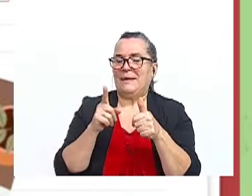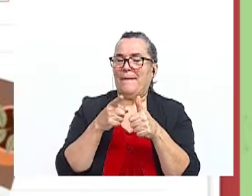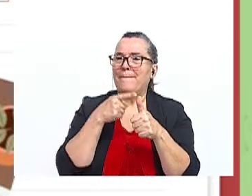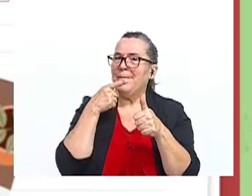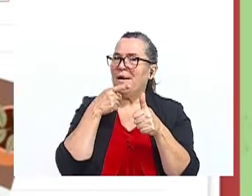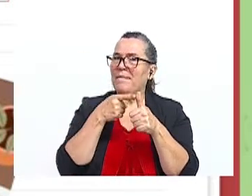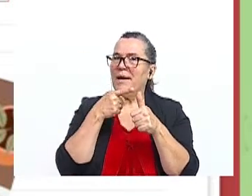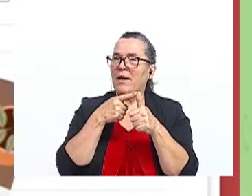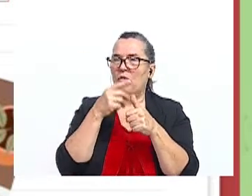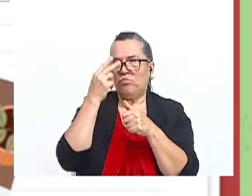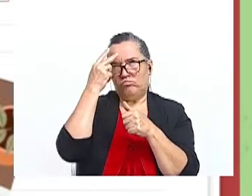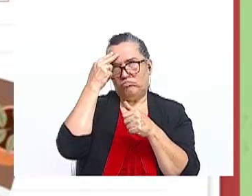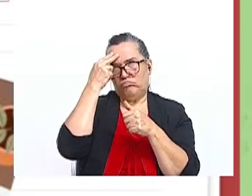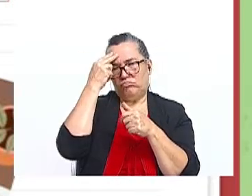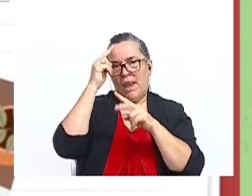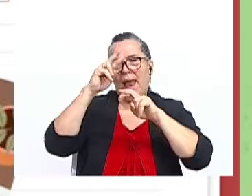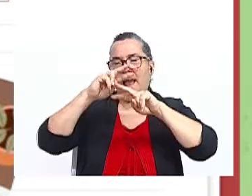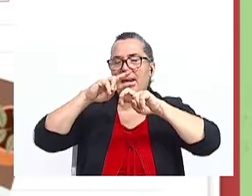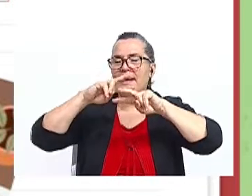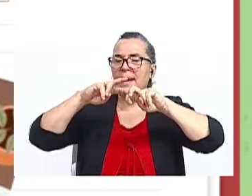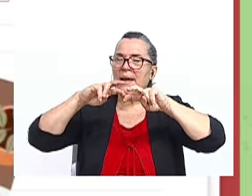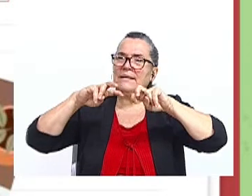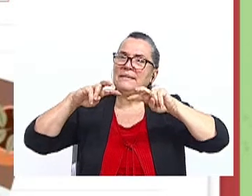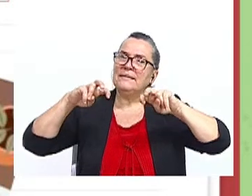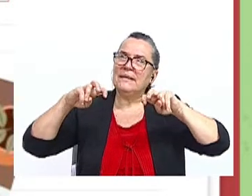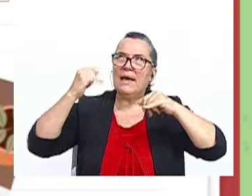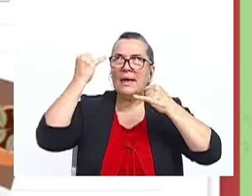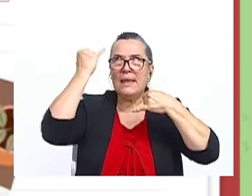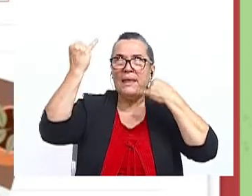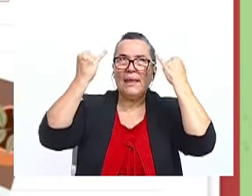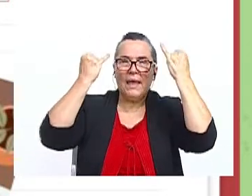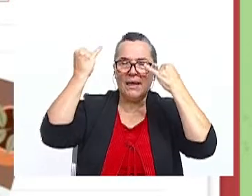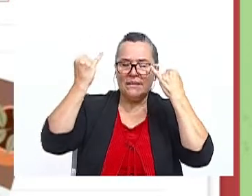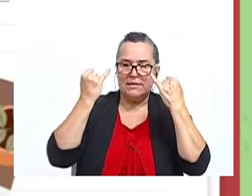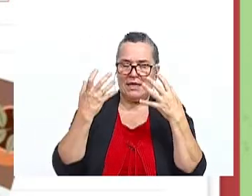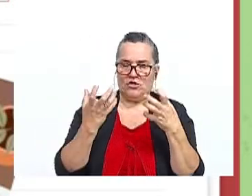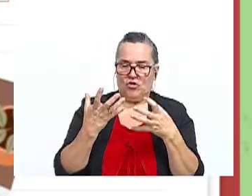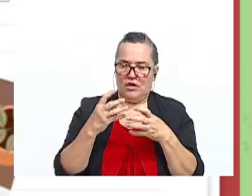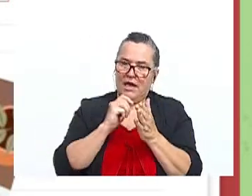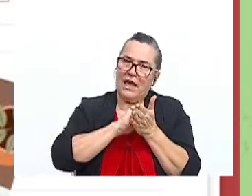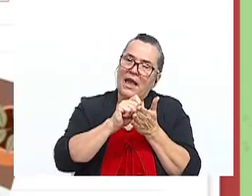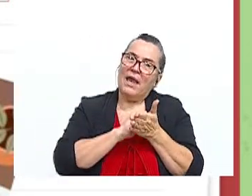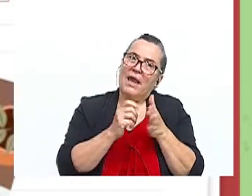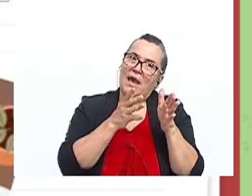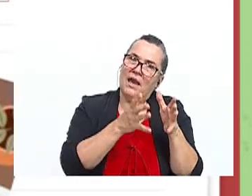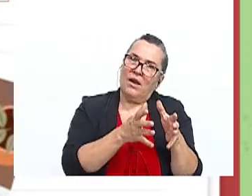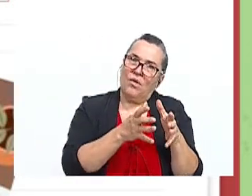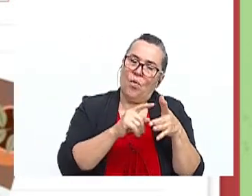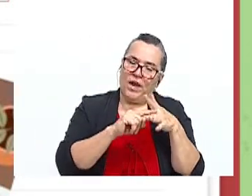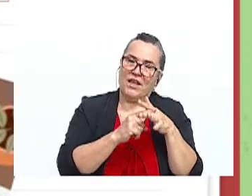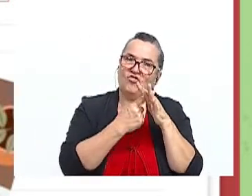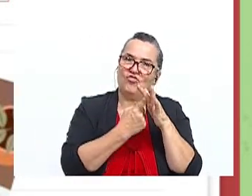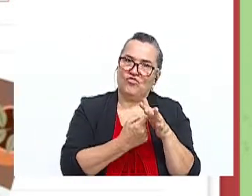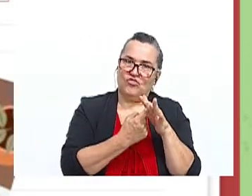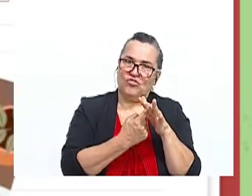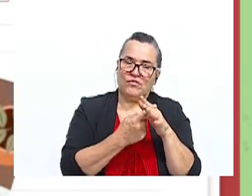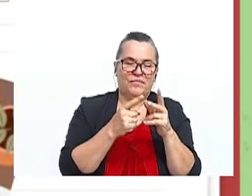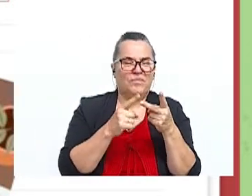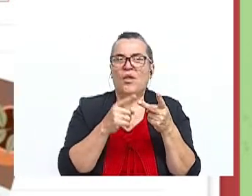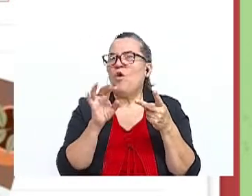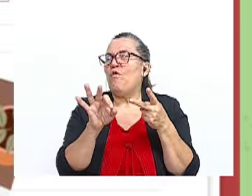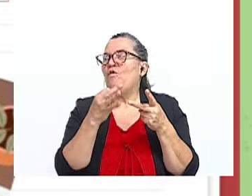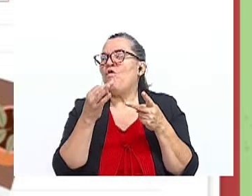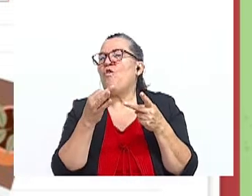que analizar cuáles son las ideas que yo voy a escribir en la introducción y de qué